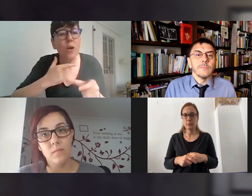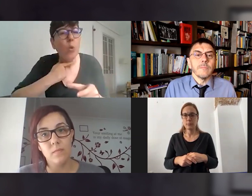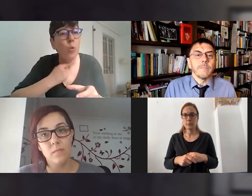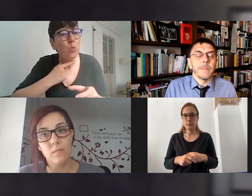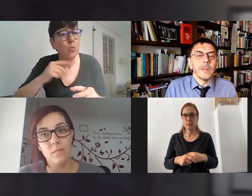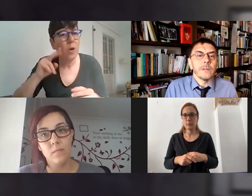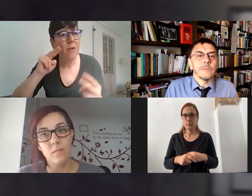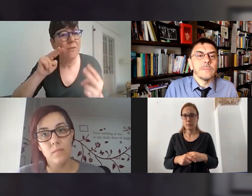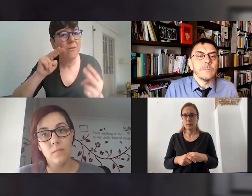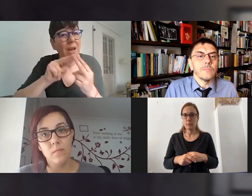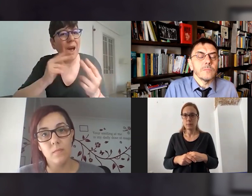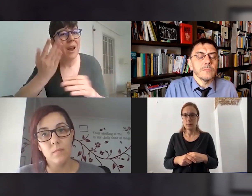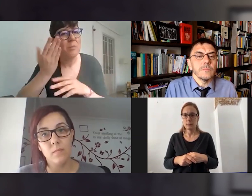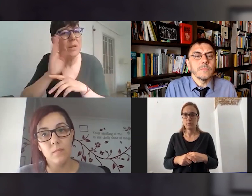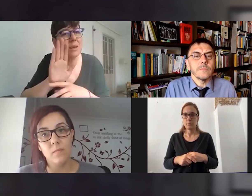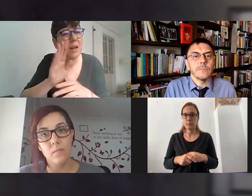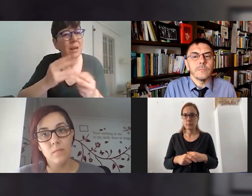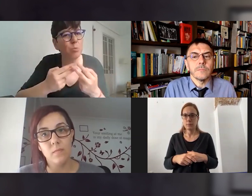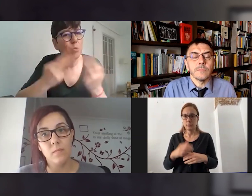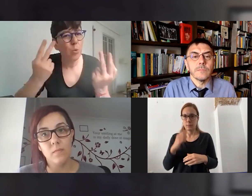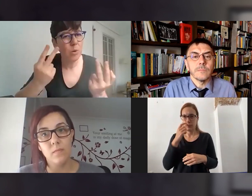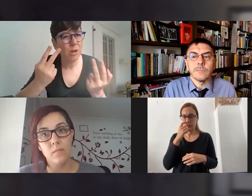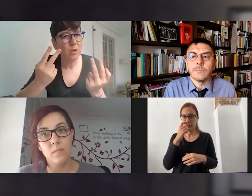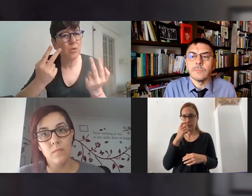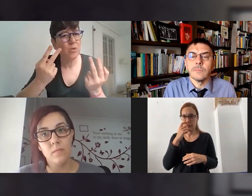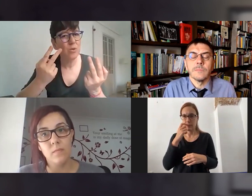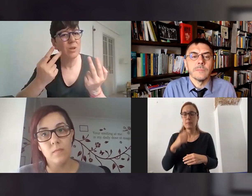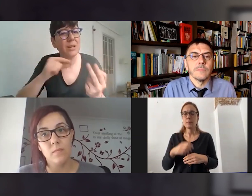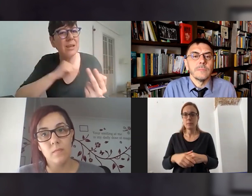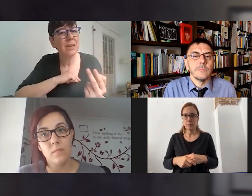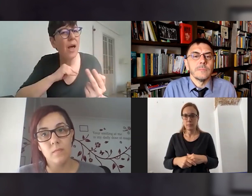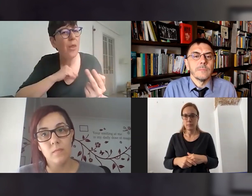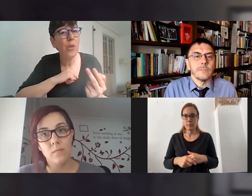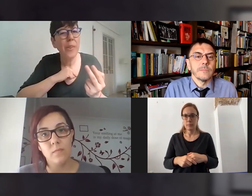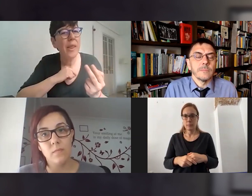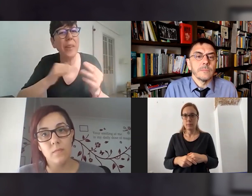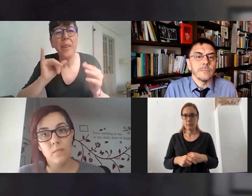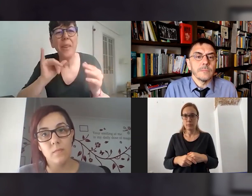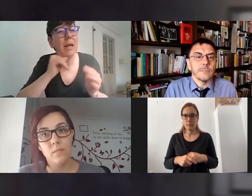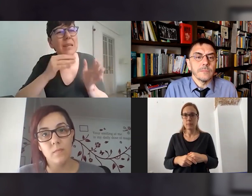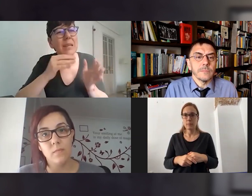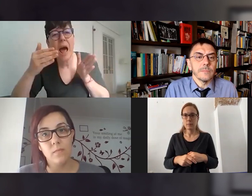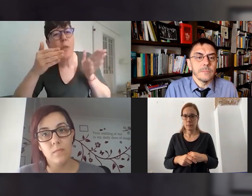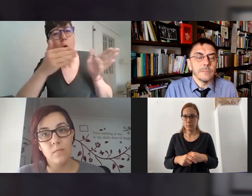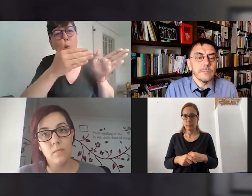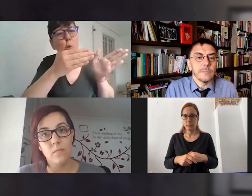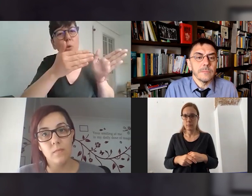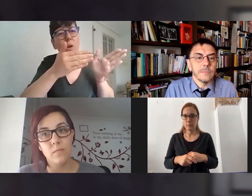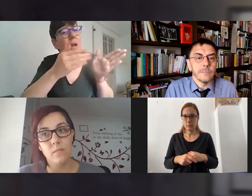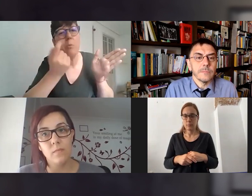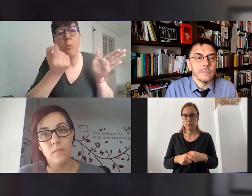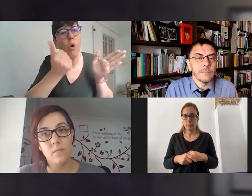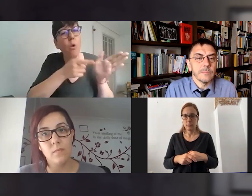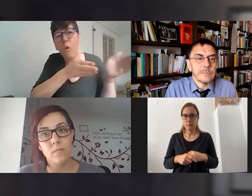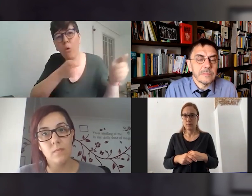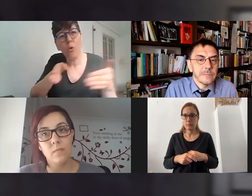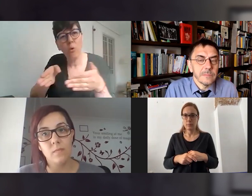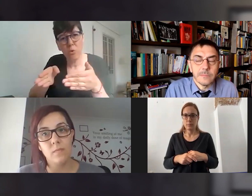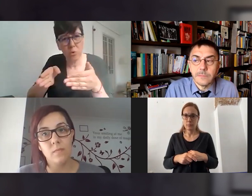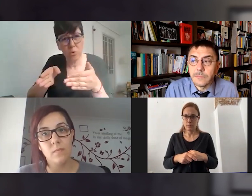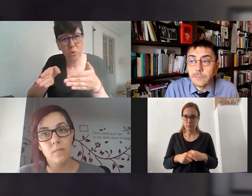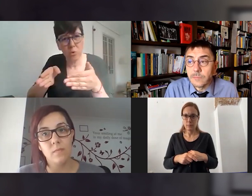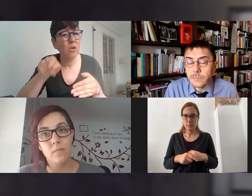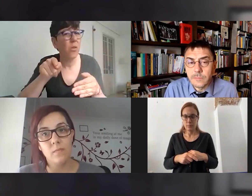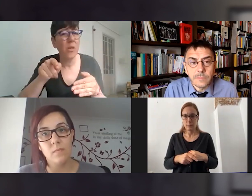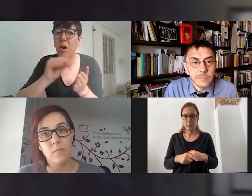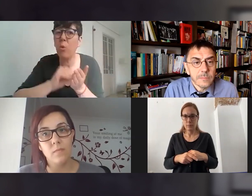y ser más presentes. A las personas nos gusta ver de cerca a los representantes públicos y me